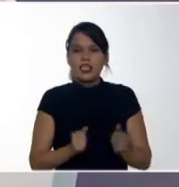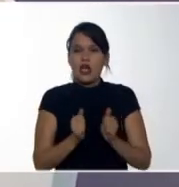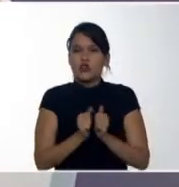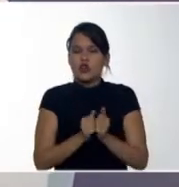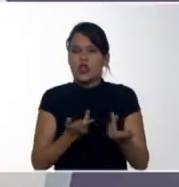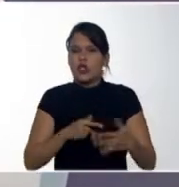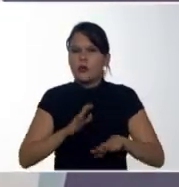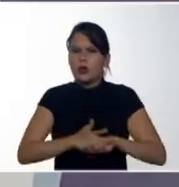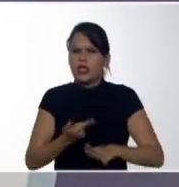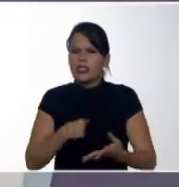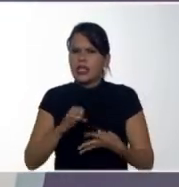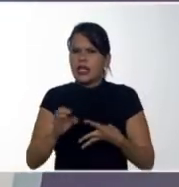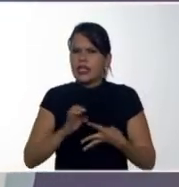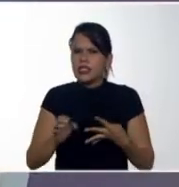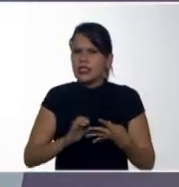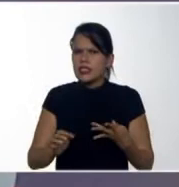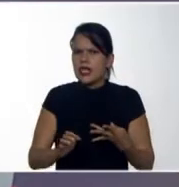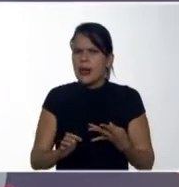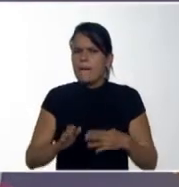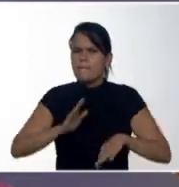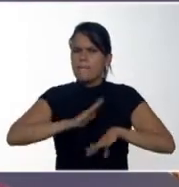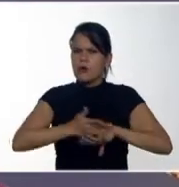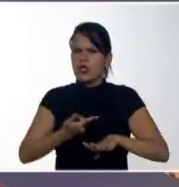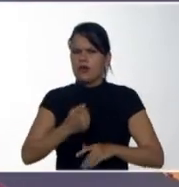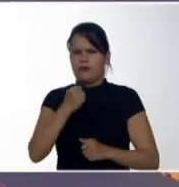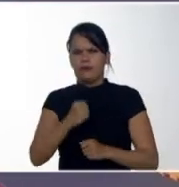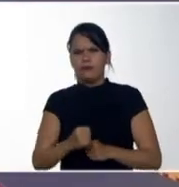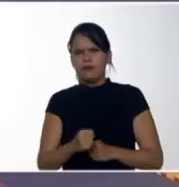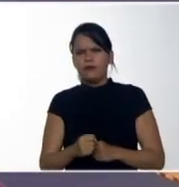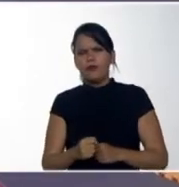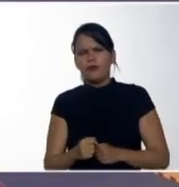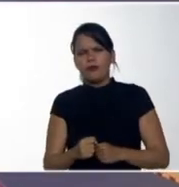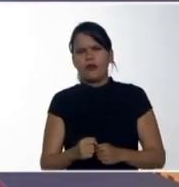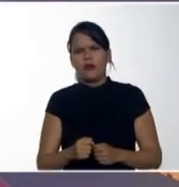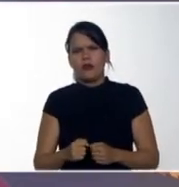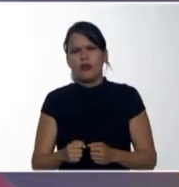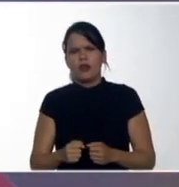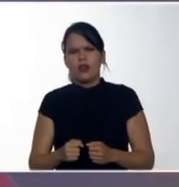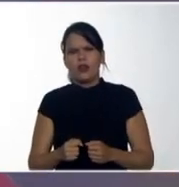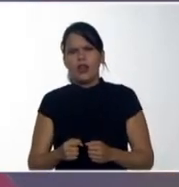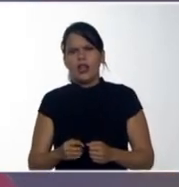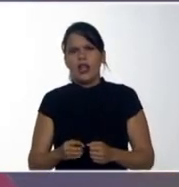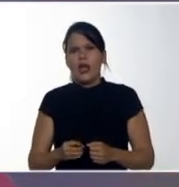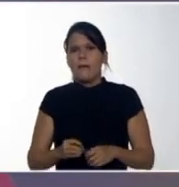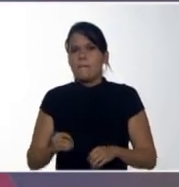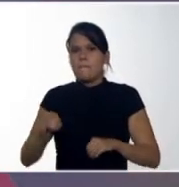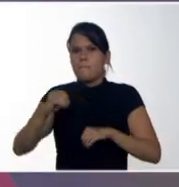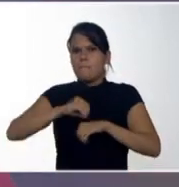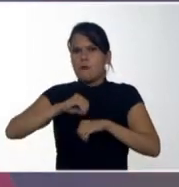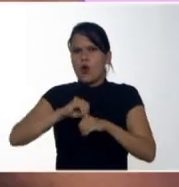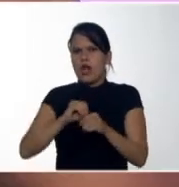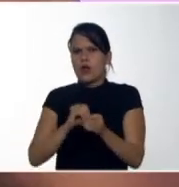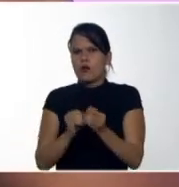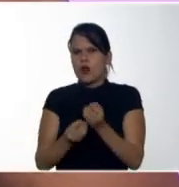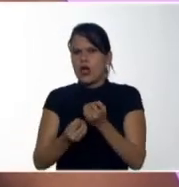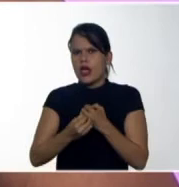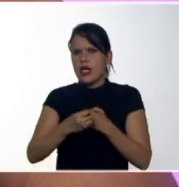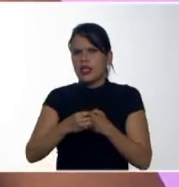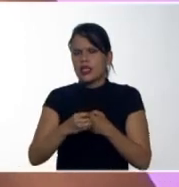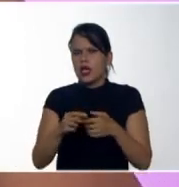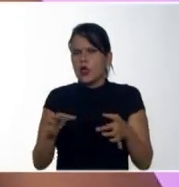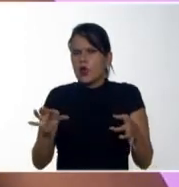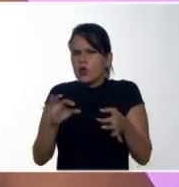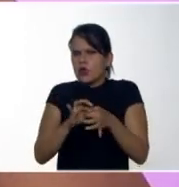se caracteriza? Porque es firme, ¿ok? Las moléculas están unidas, no significa que no se